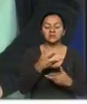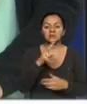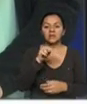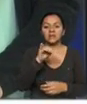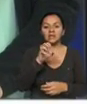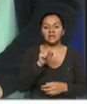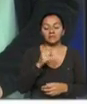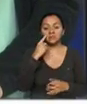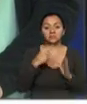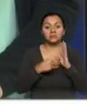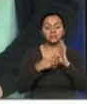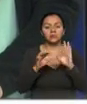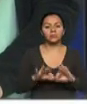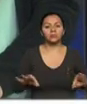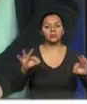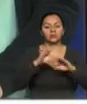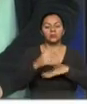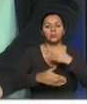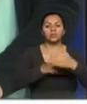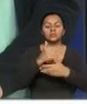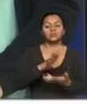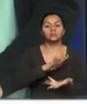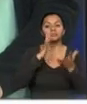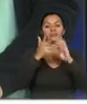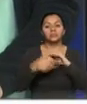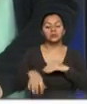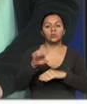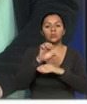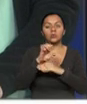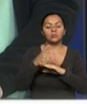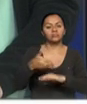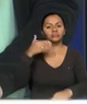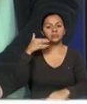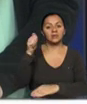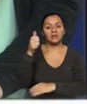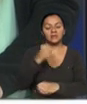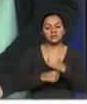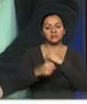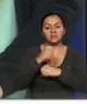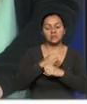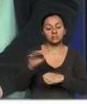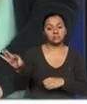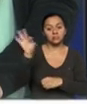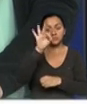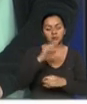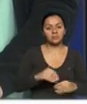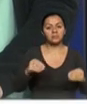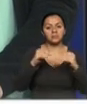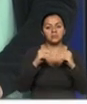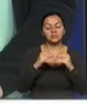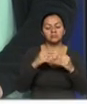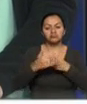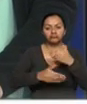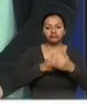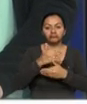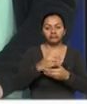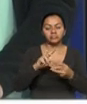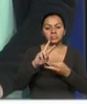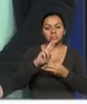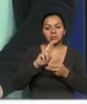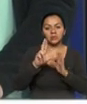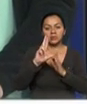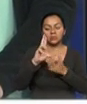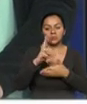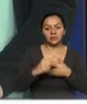Nieves destacó el proceso de cambio emprendido en Ecuador desde hace 10 años y lo calificó como inspirador para la región.